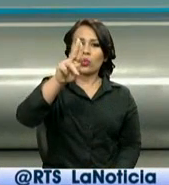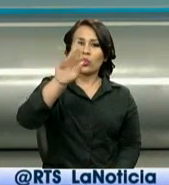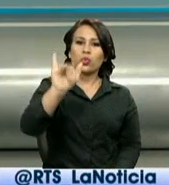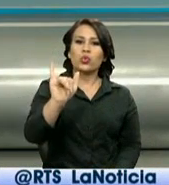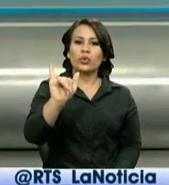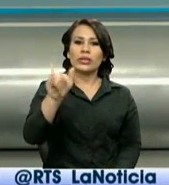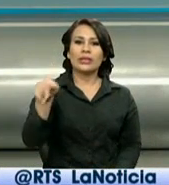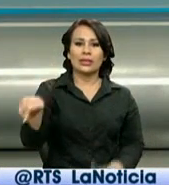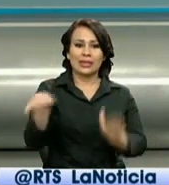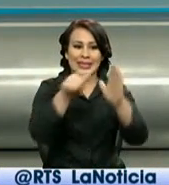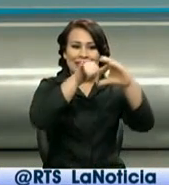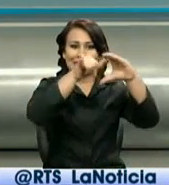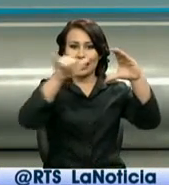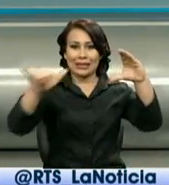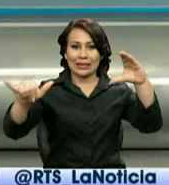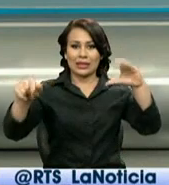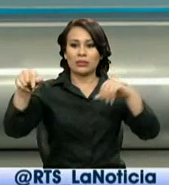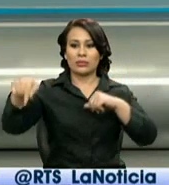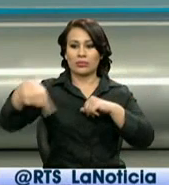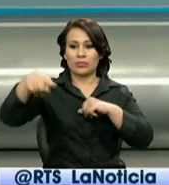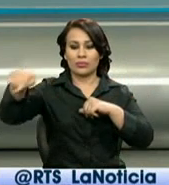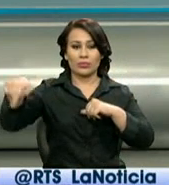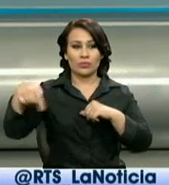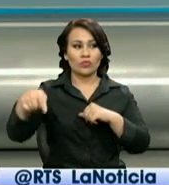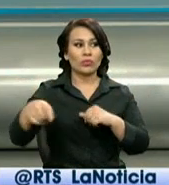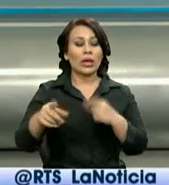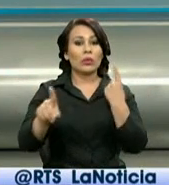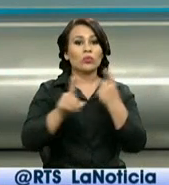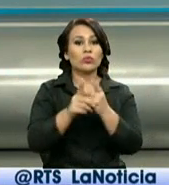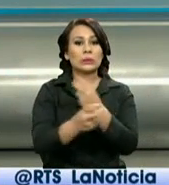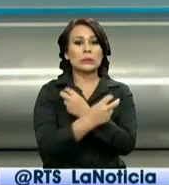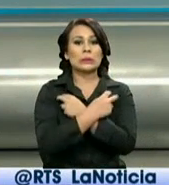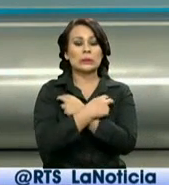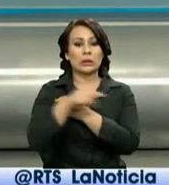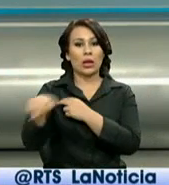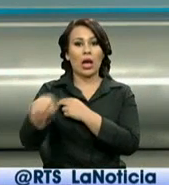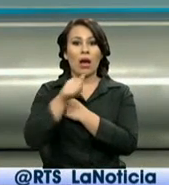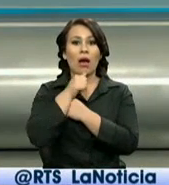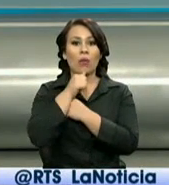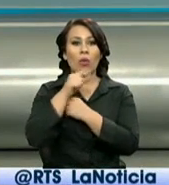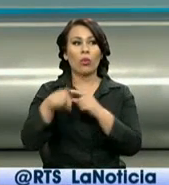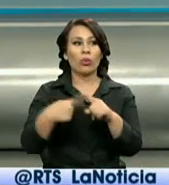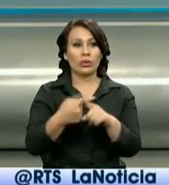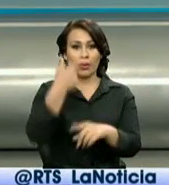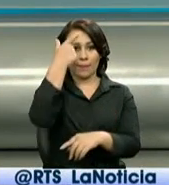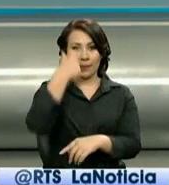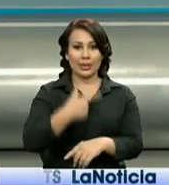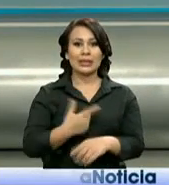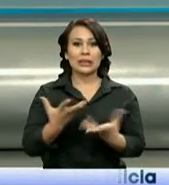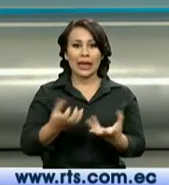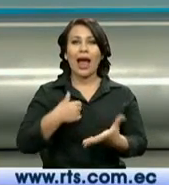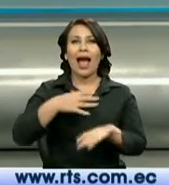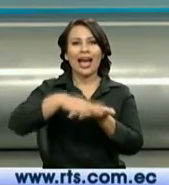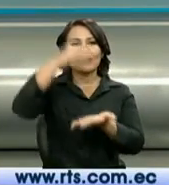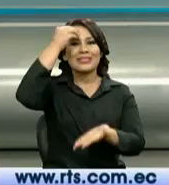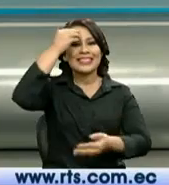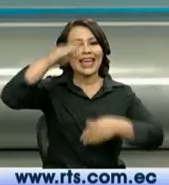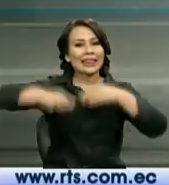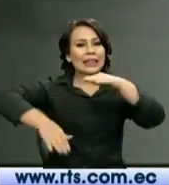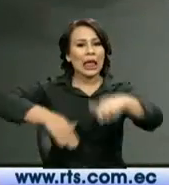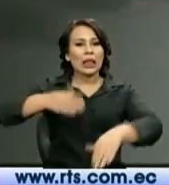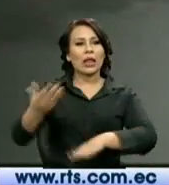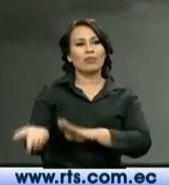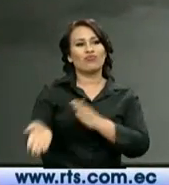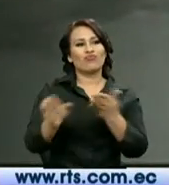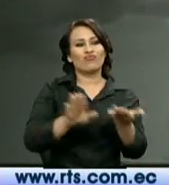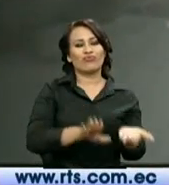en el canal de agua del trasvase. Según testigos en el lugar, el ciudadano perdió la vida al tratar de aprender a nadar. El